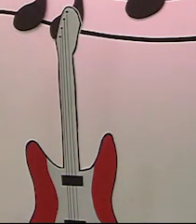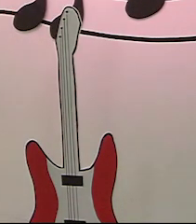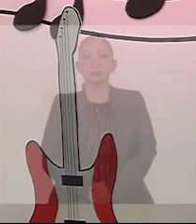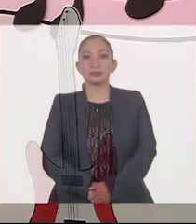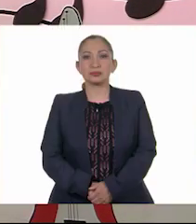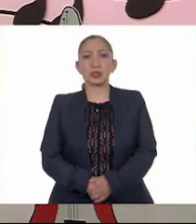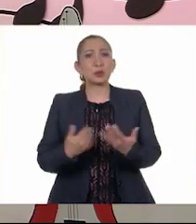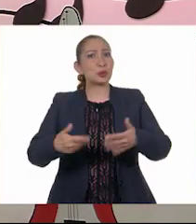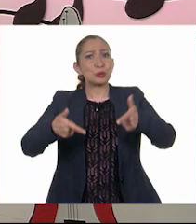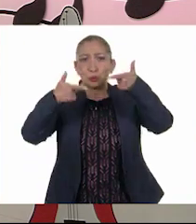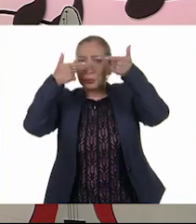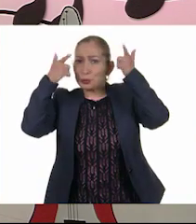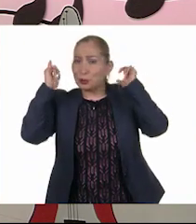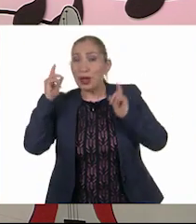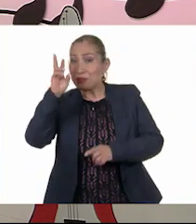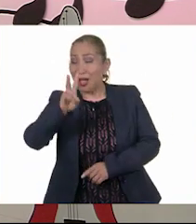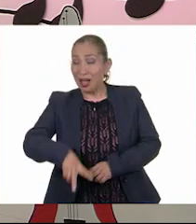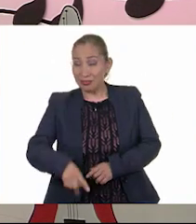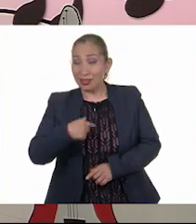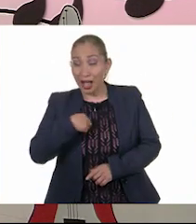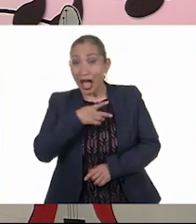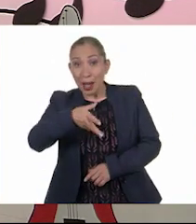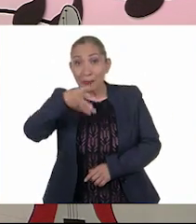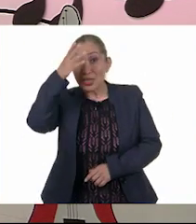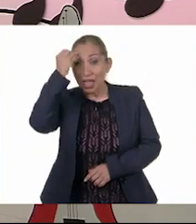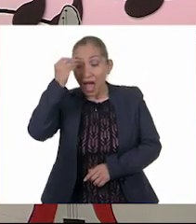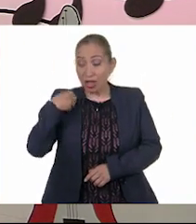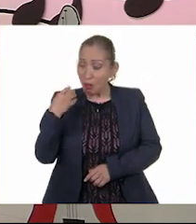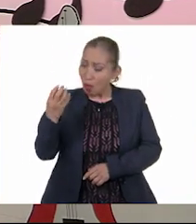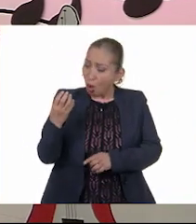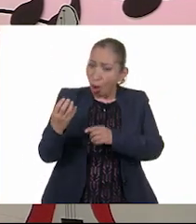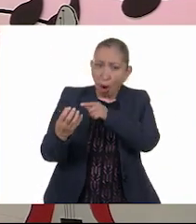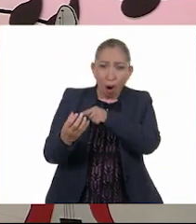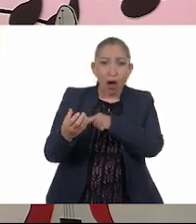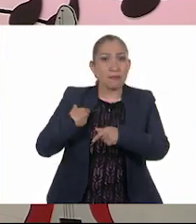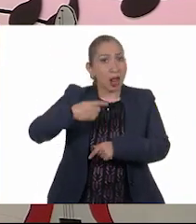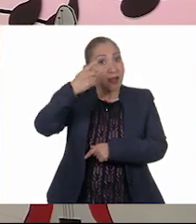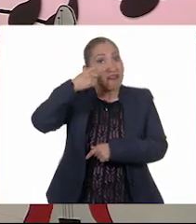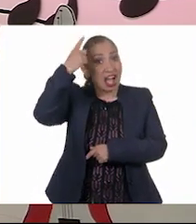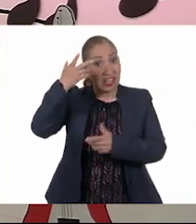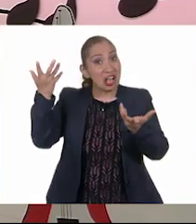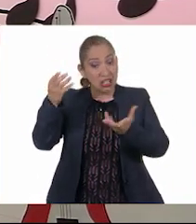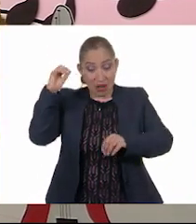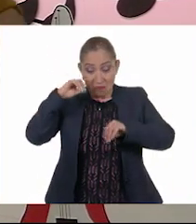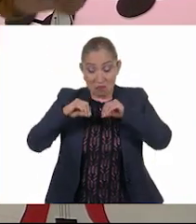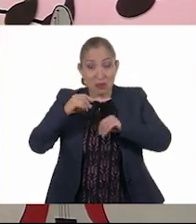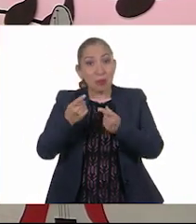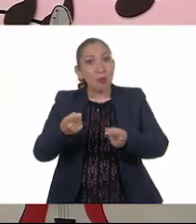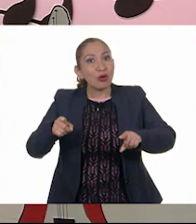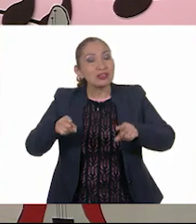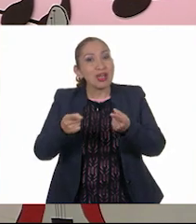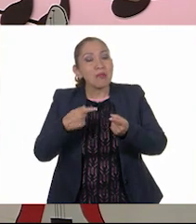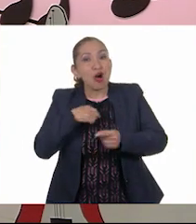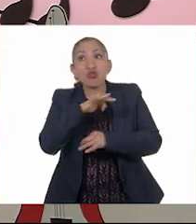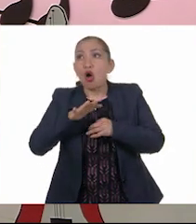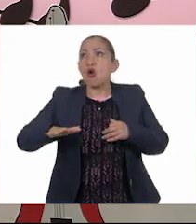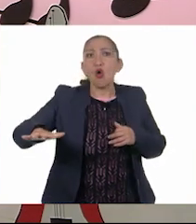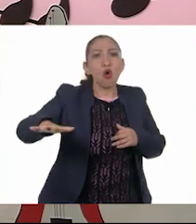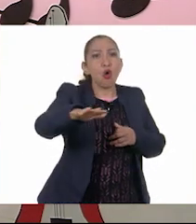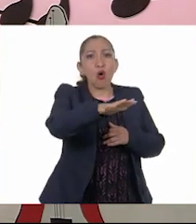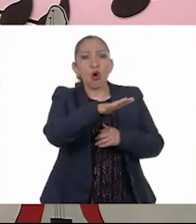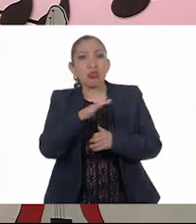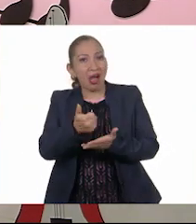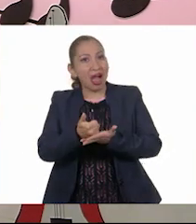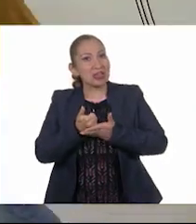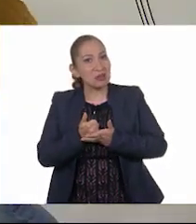¡Qué locura, ¿verdad? La verdad que hay que aprender a tocarlo, pero qué fácil es poder hacer música porque todo lo que hay a nuestro alrededor nos